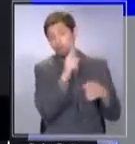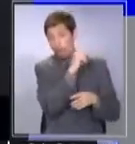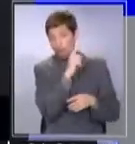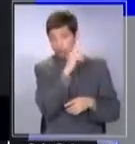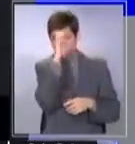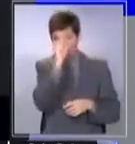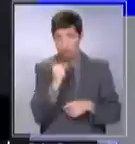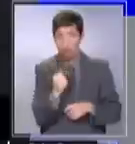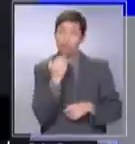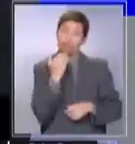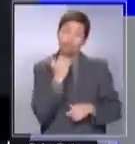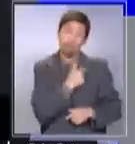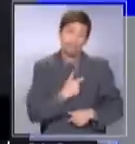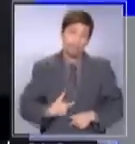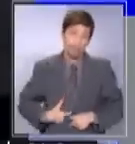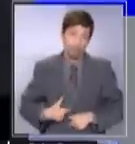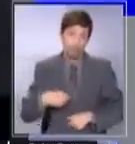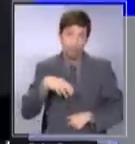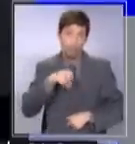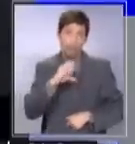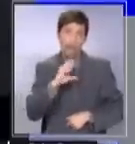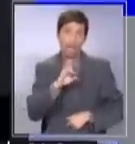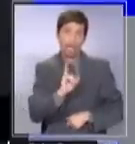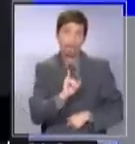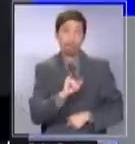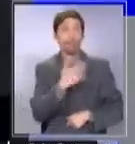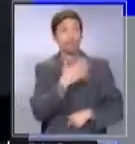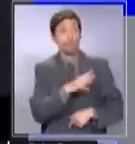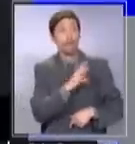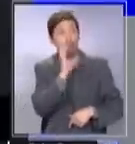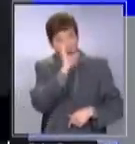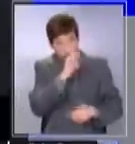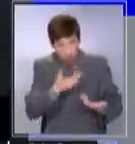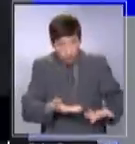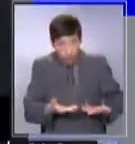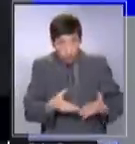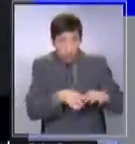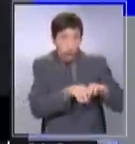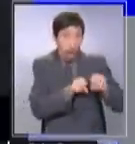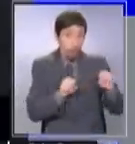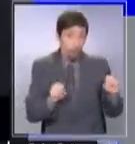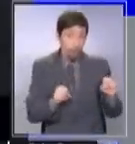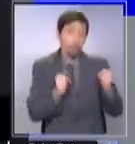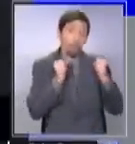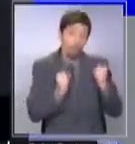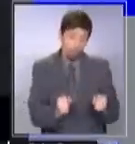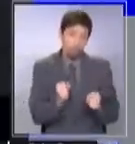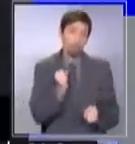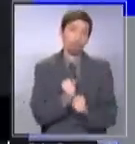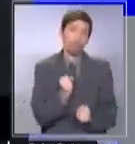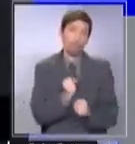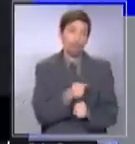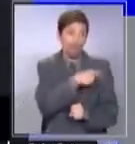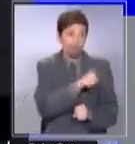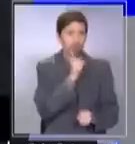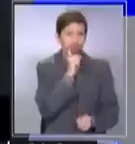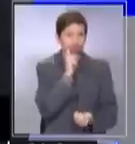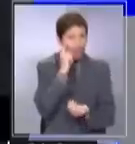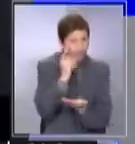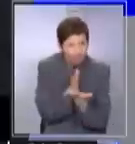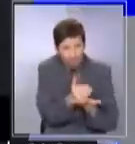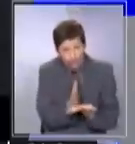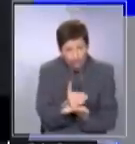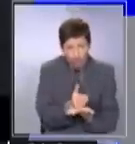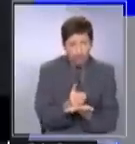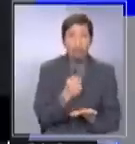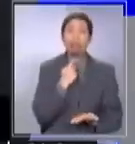mismo presidente macri nosotros estamos llegando a un acuerdo con ellos y esperamos poder trabajar porque tienen una estrategia que nos parece que es muy